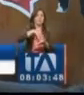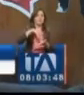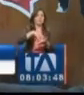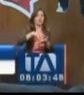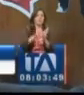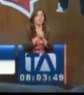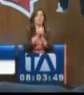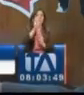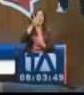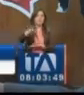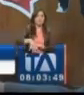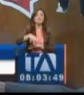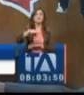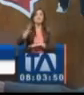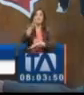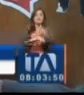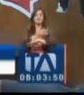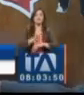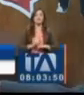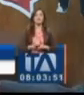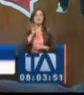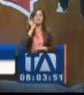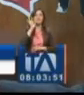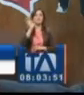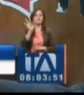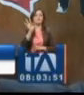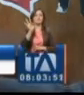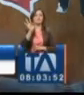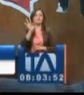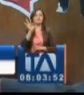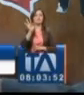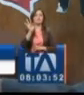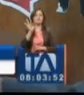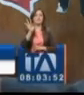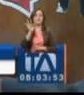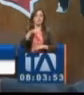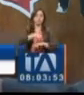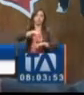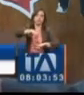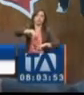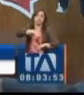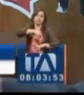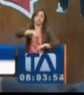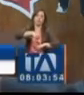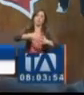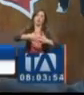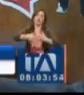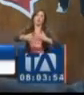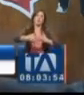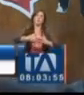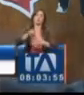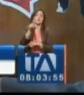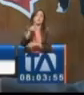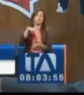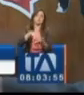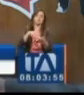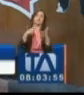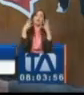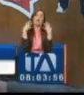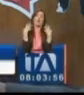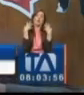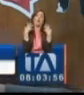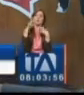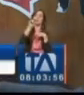mínimo 4 meses. ¿Por qué? Porque es un examen bastante extenso en su materia. Entonces necesitamos que los estudiantes no tengan ese